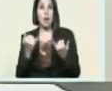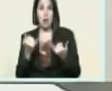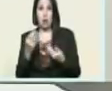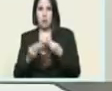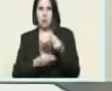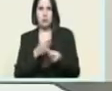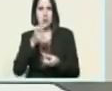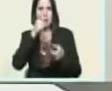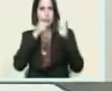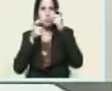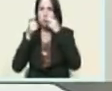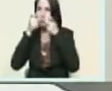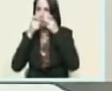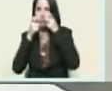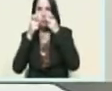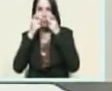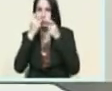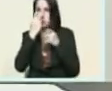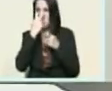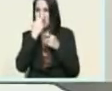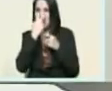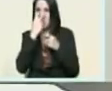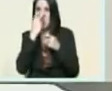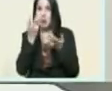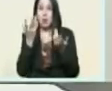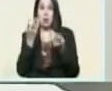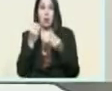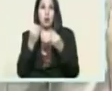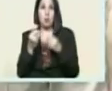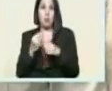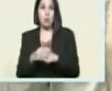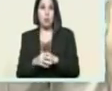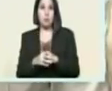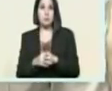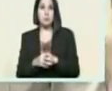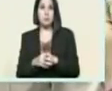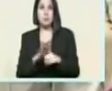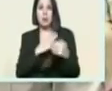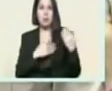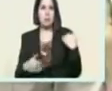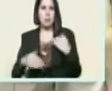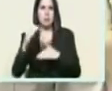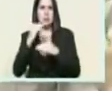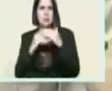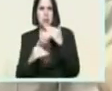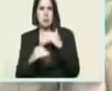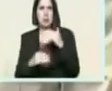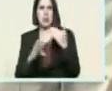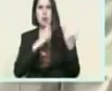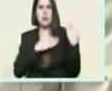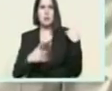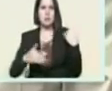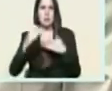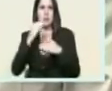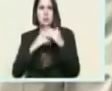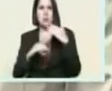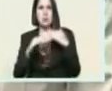Vamos a hacerle seguimiento cercano, vicepresidente de la República, vicepresidente de Planificación, vicepresidente